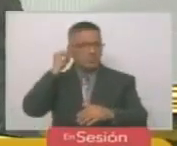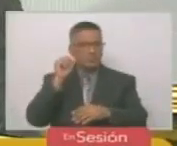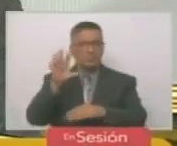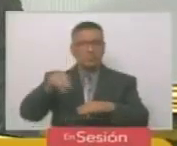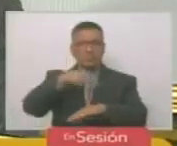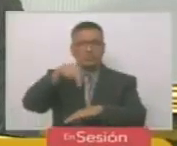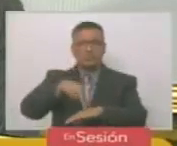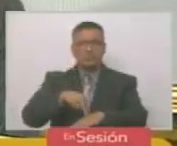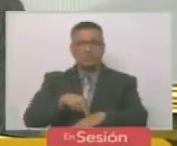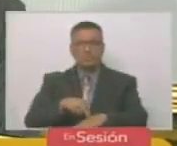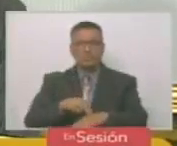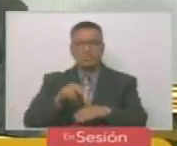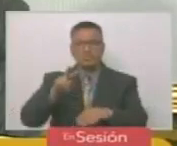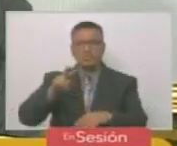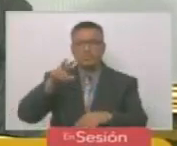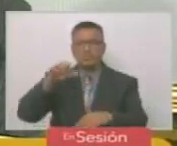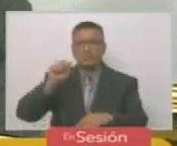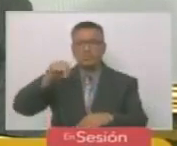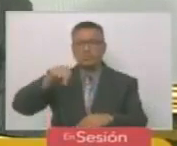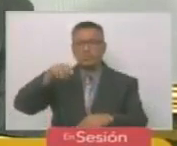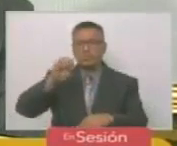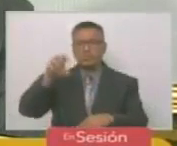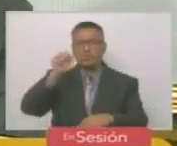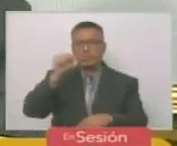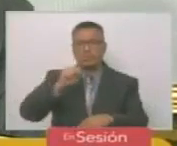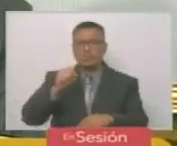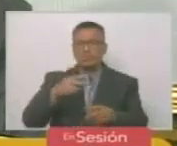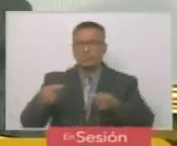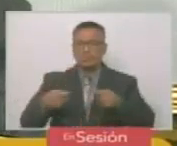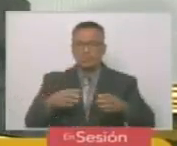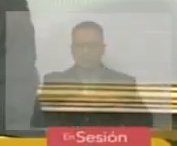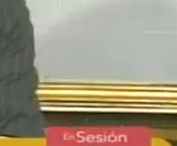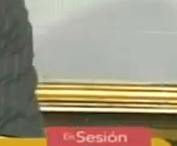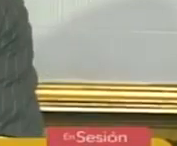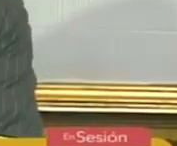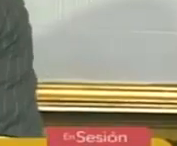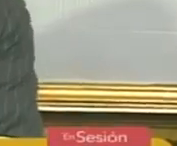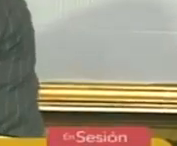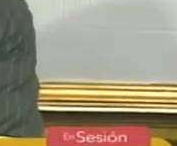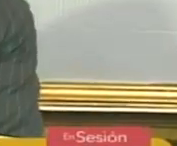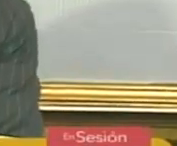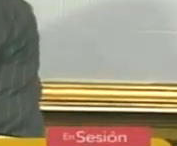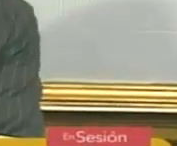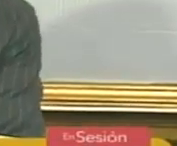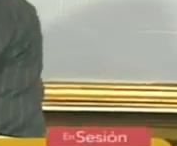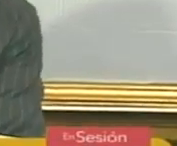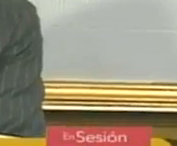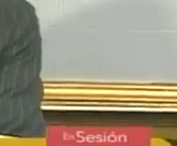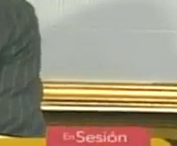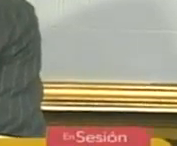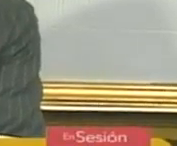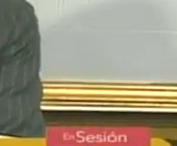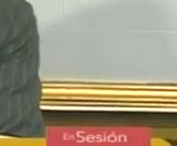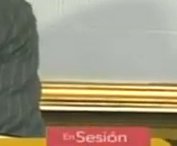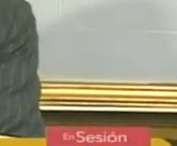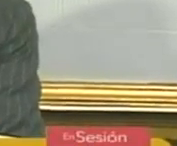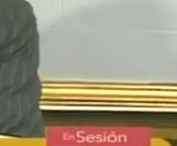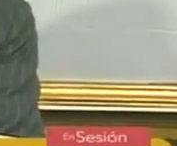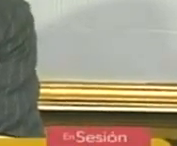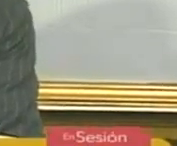Nacional, diputada Vanessa Montero, quien coordinó el equipo que participó en el movimiento parlamentario